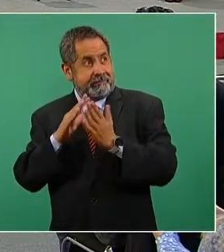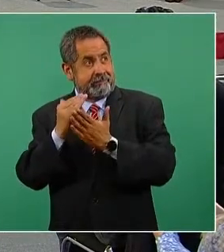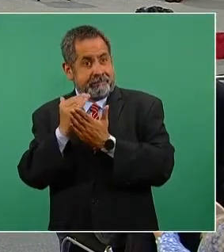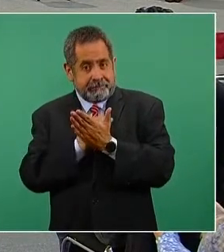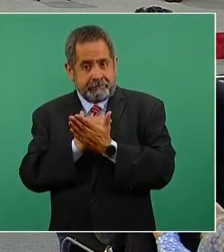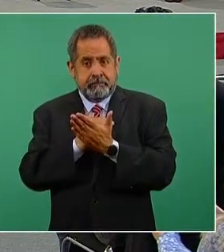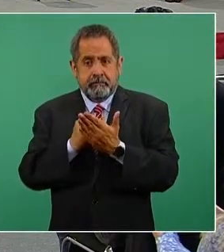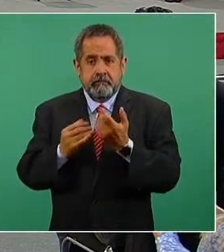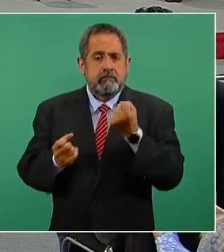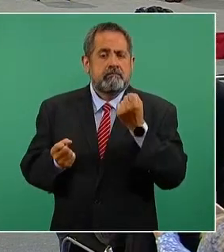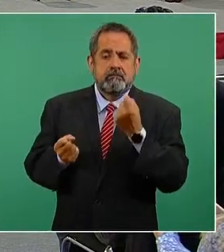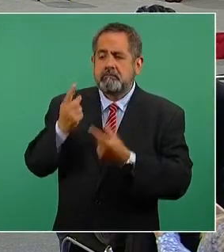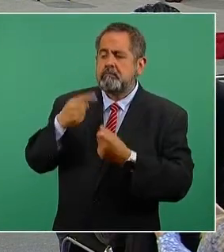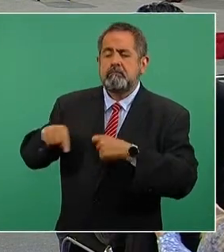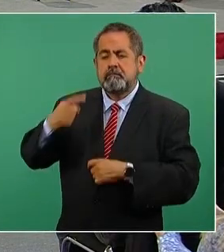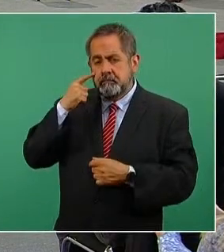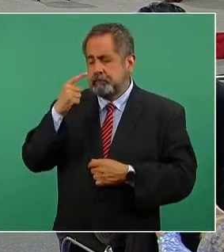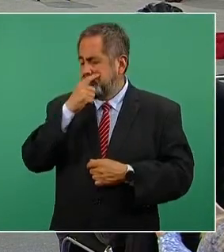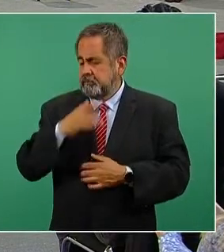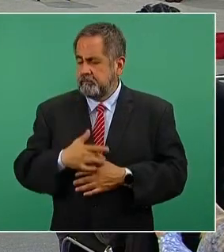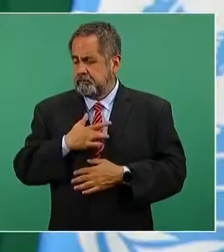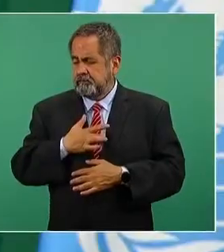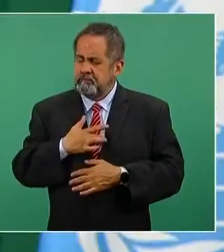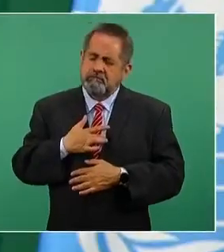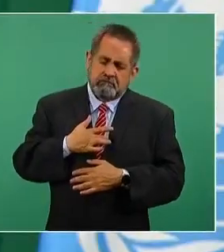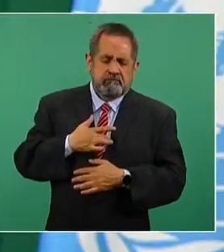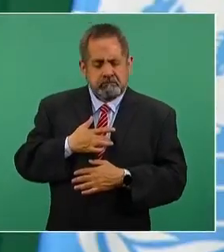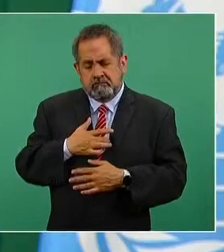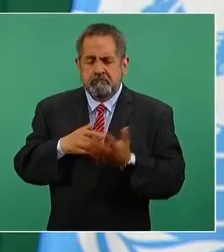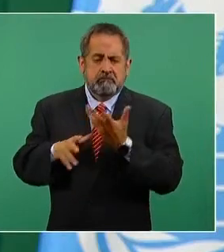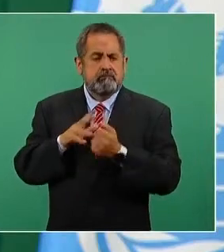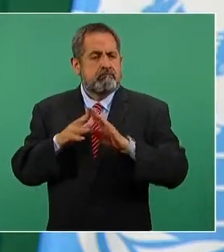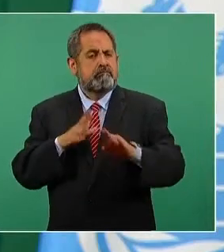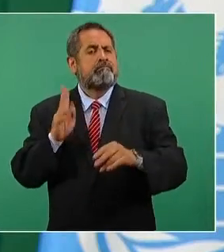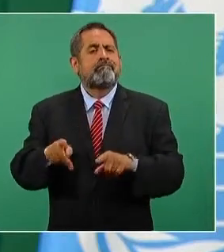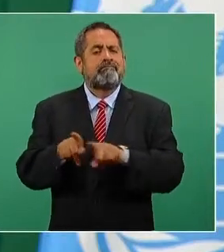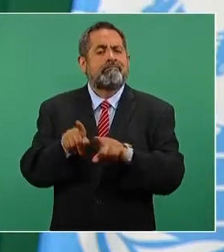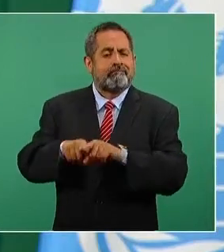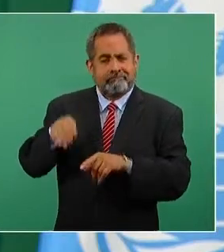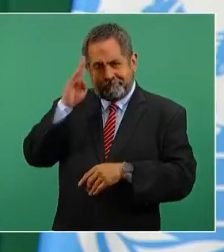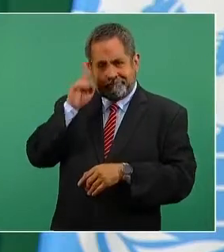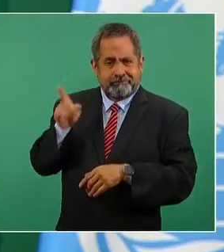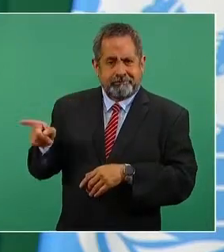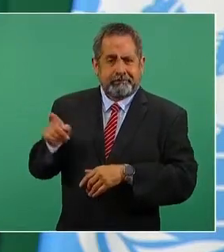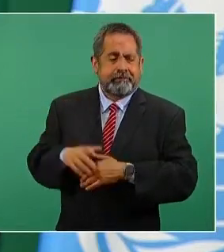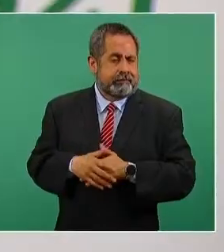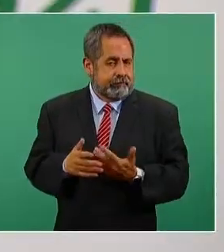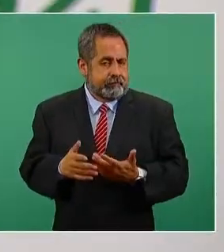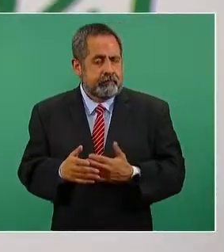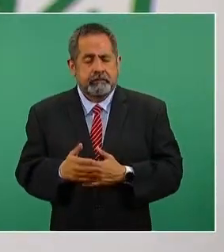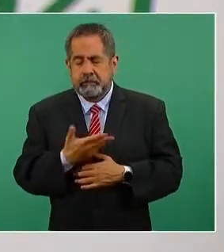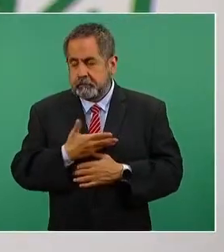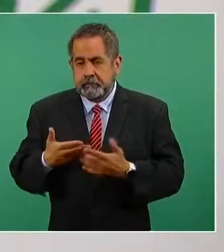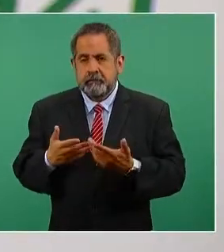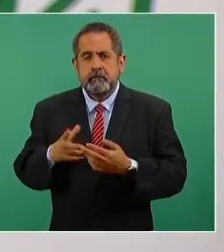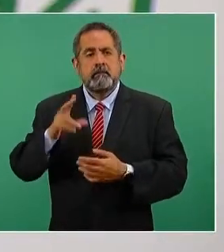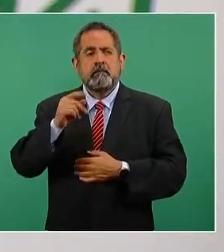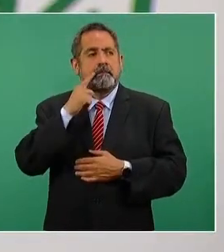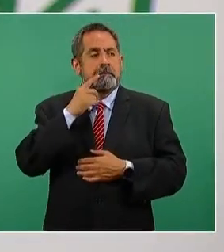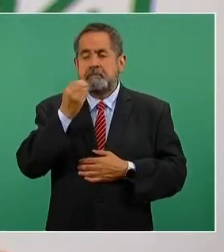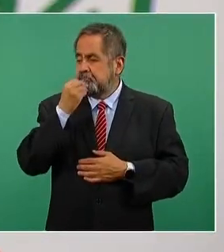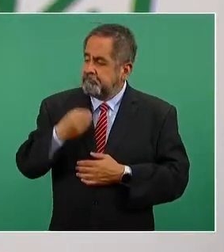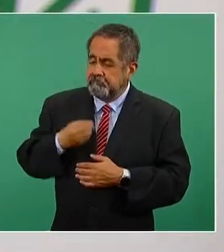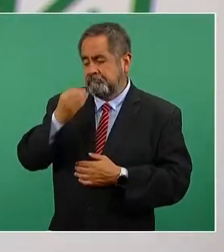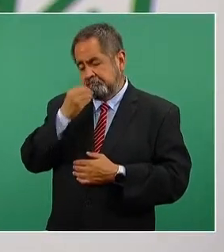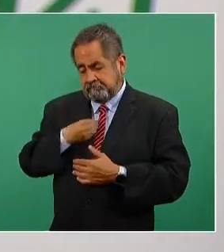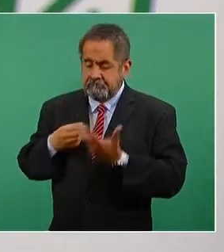opcional, o sea, que puedas tomar esa opción como sostiene el presidente López Obrador, y no que sea impuesto por la situación